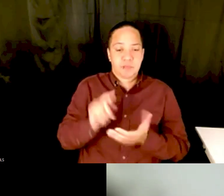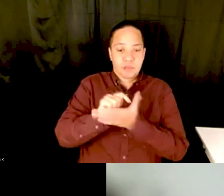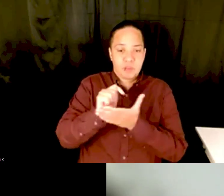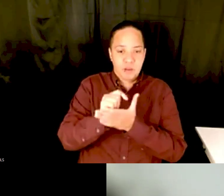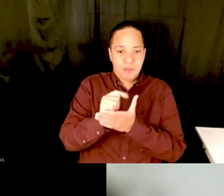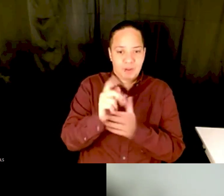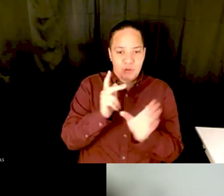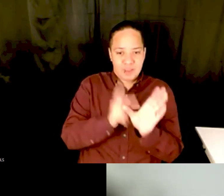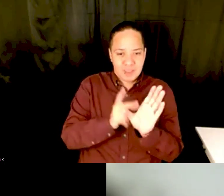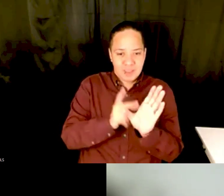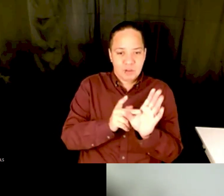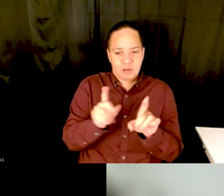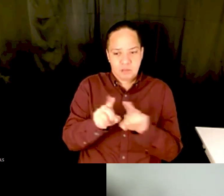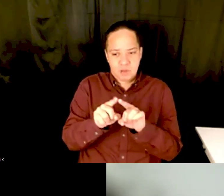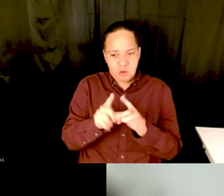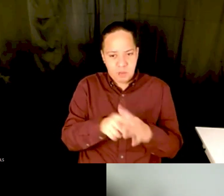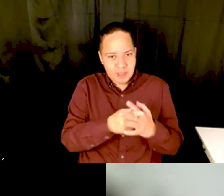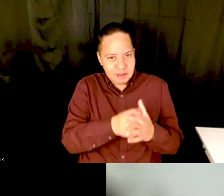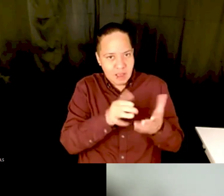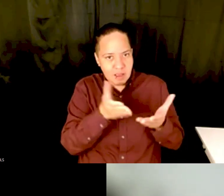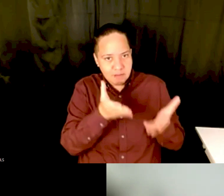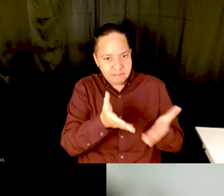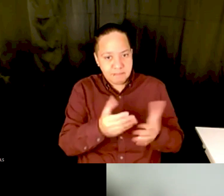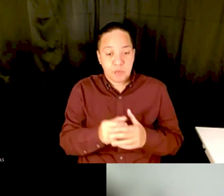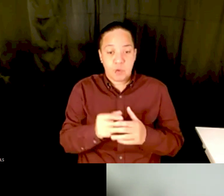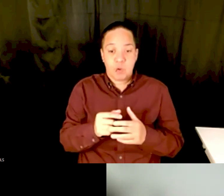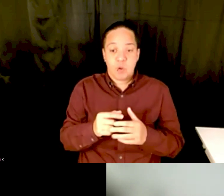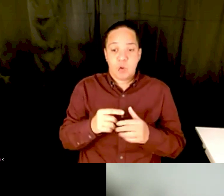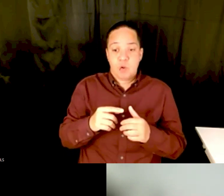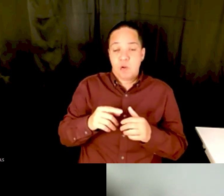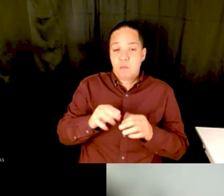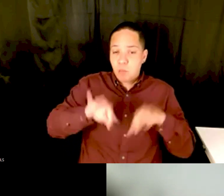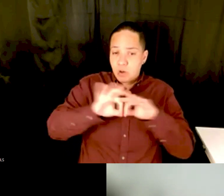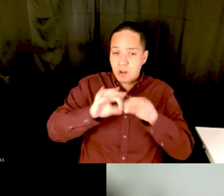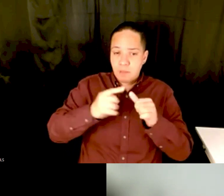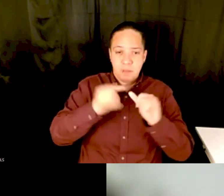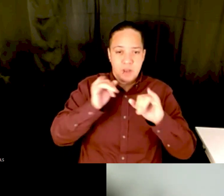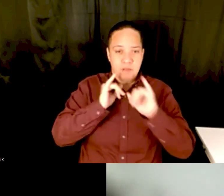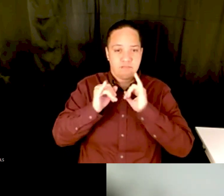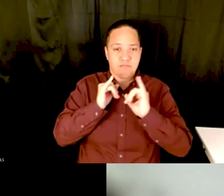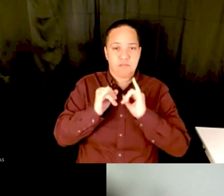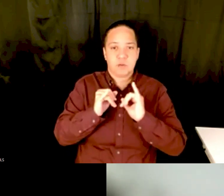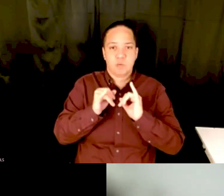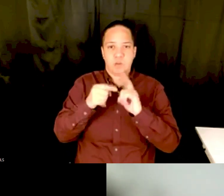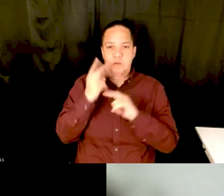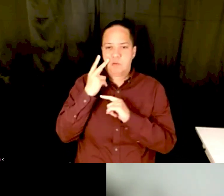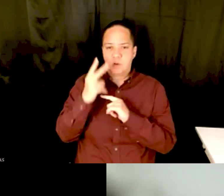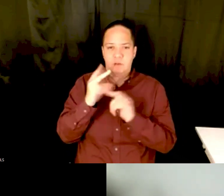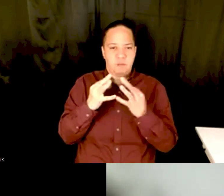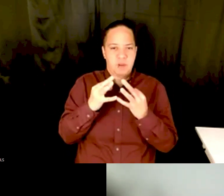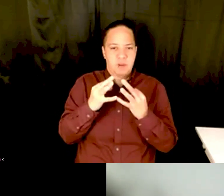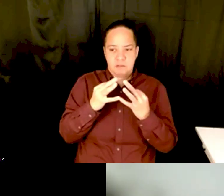lento, empieza ahí. Lo más importante en una primera entrevista, cuando yo veo a una familia con un menor,